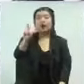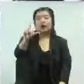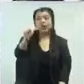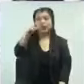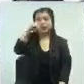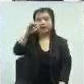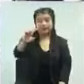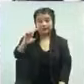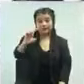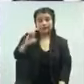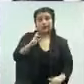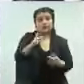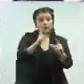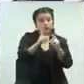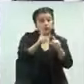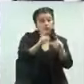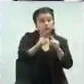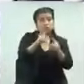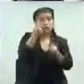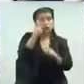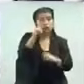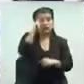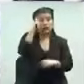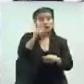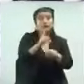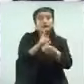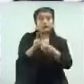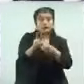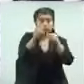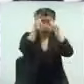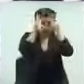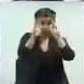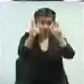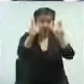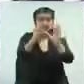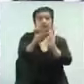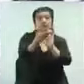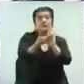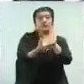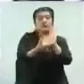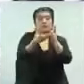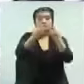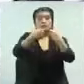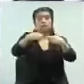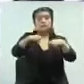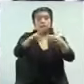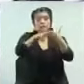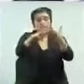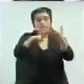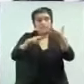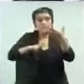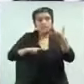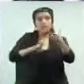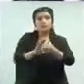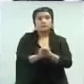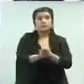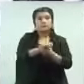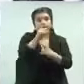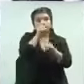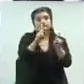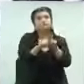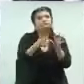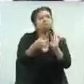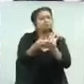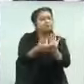Leímos un comunicado de la señora gobernadora departamental y quiero aprovechar este momento. La verdad, quisiéramos platicar